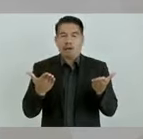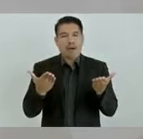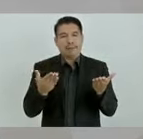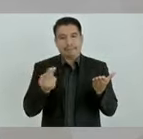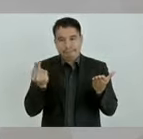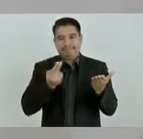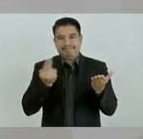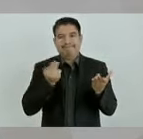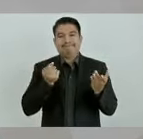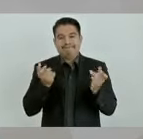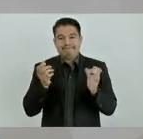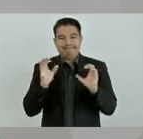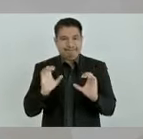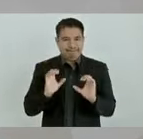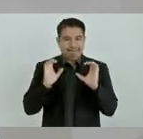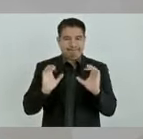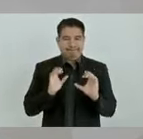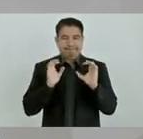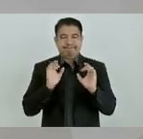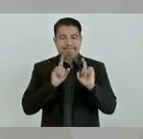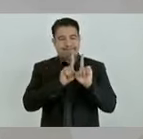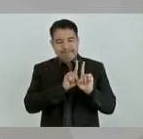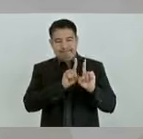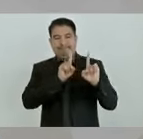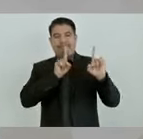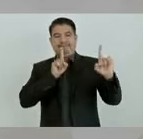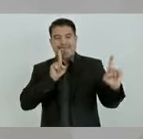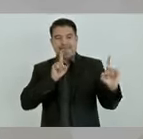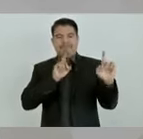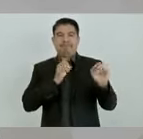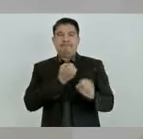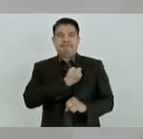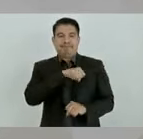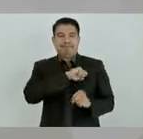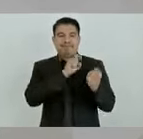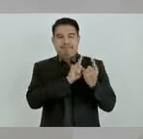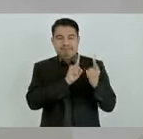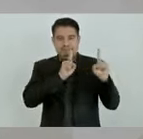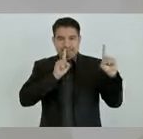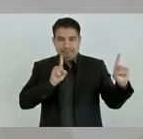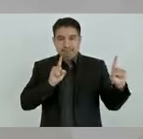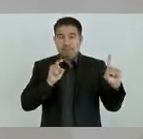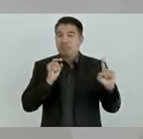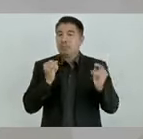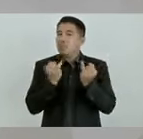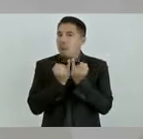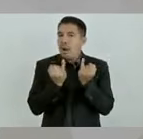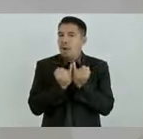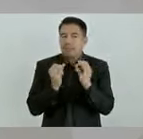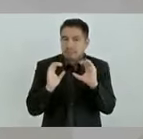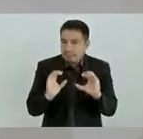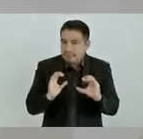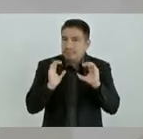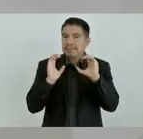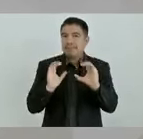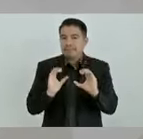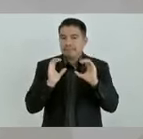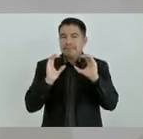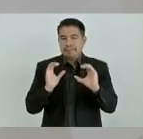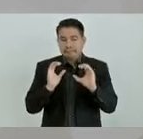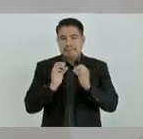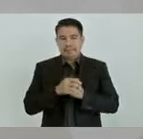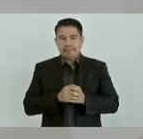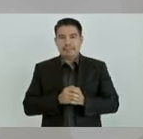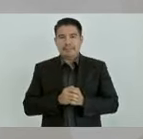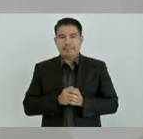medidas de sana distancia y cuidarnos hasta que